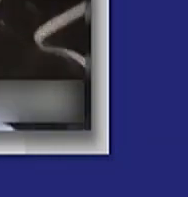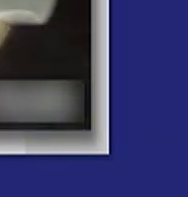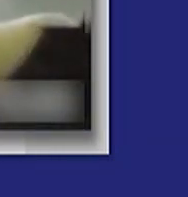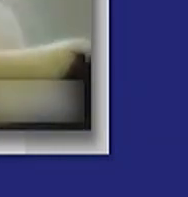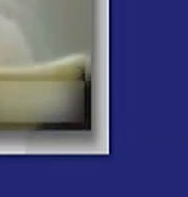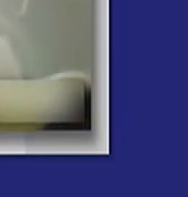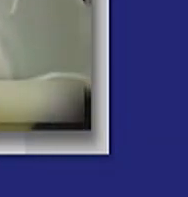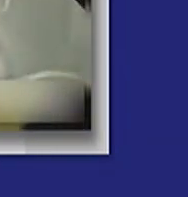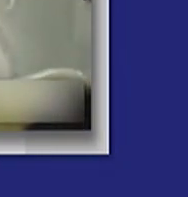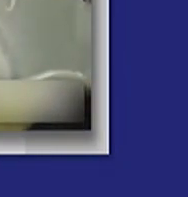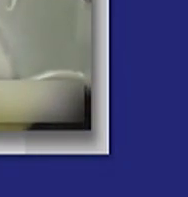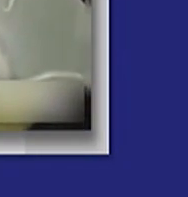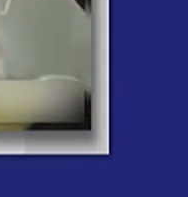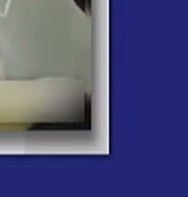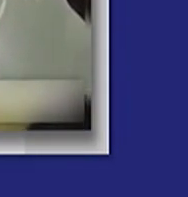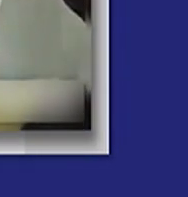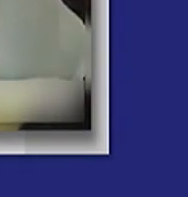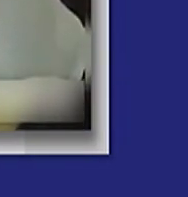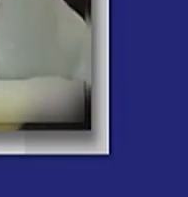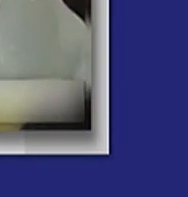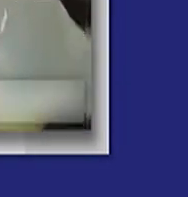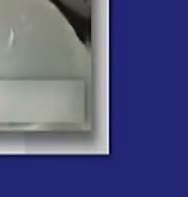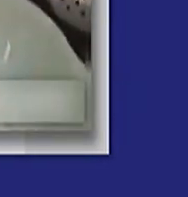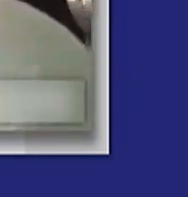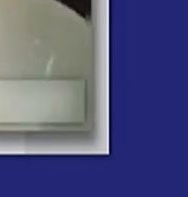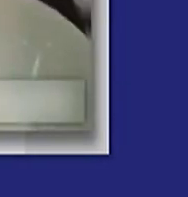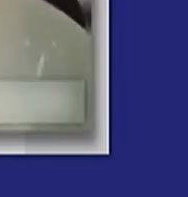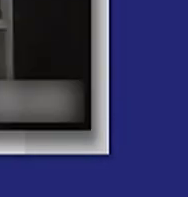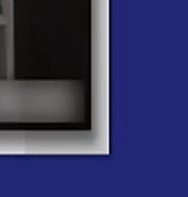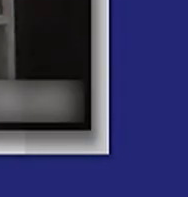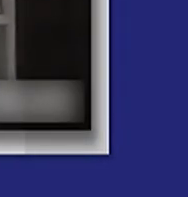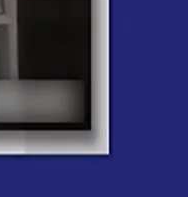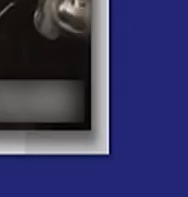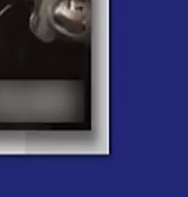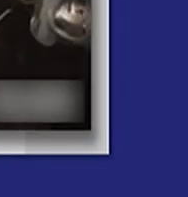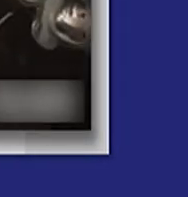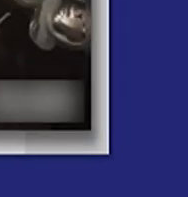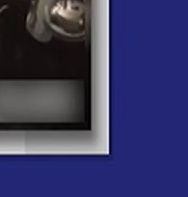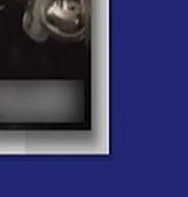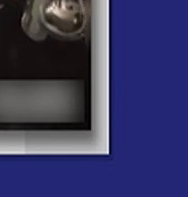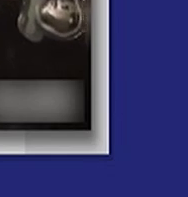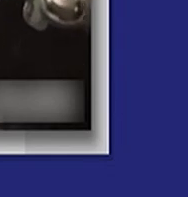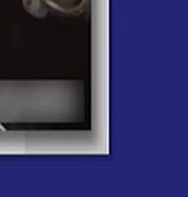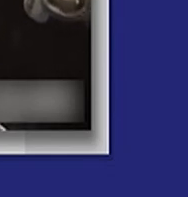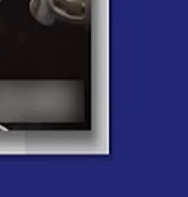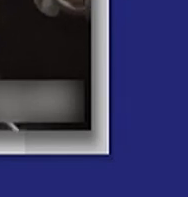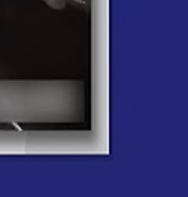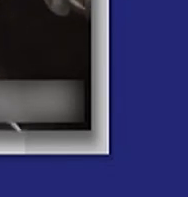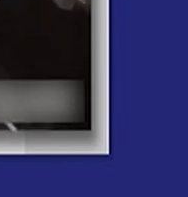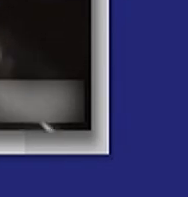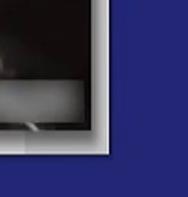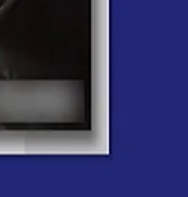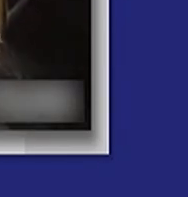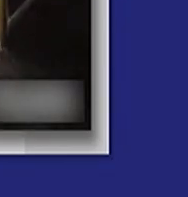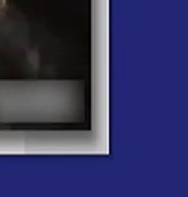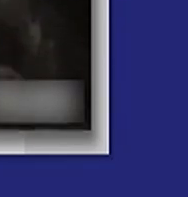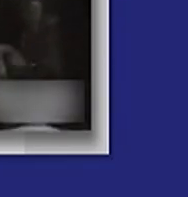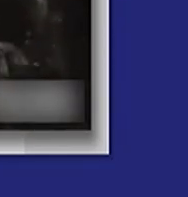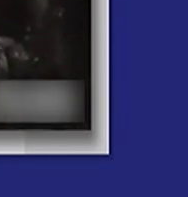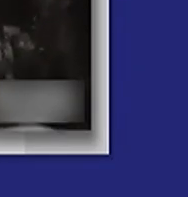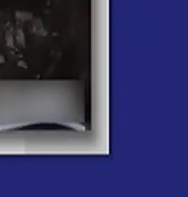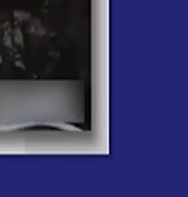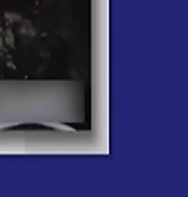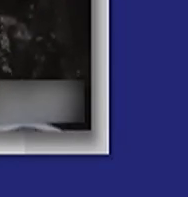con 1/3 del azúcar. Preparación. Tengo la mezcla de las yemas, el aceite,